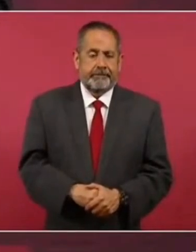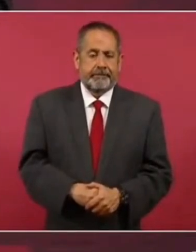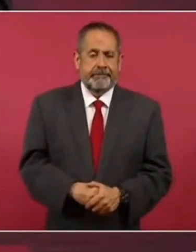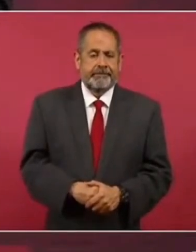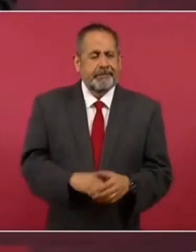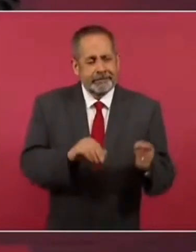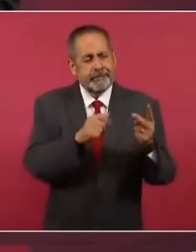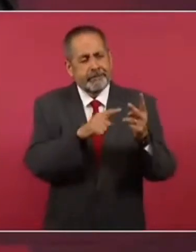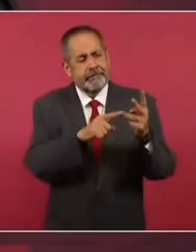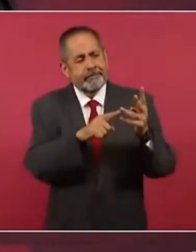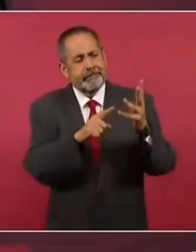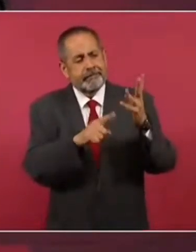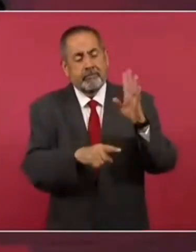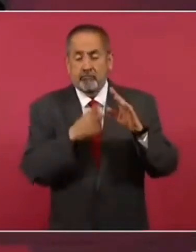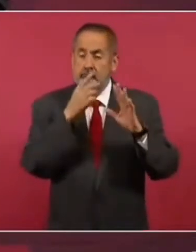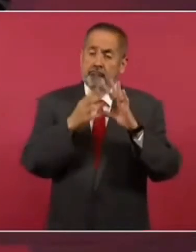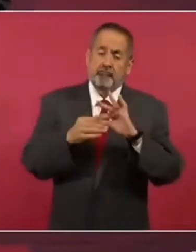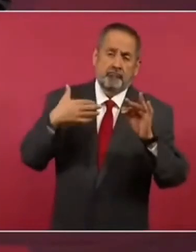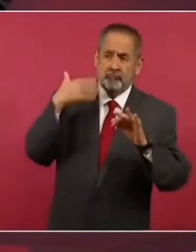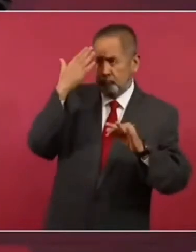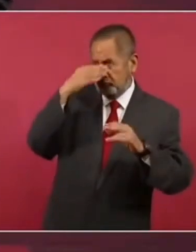Y otros internacionalistas.